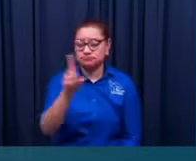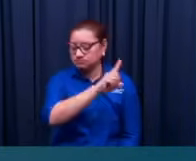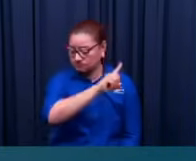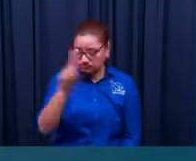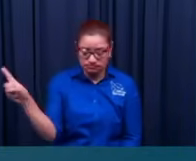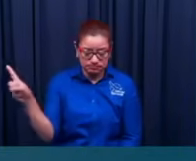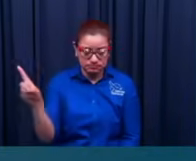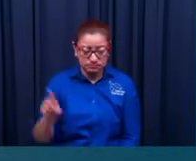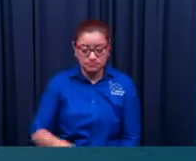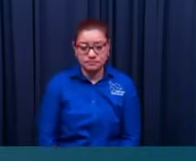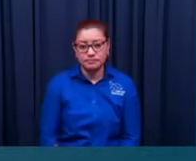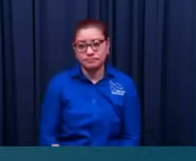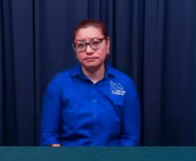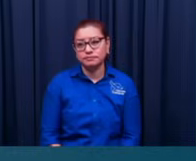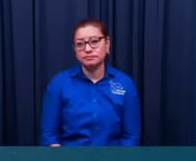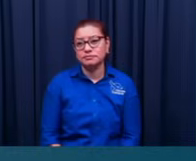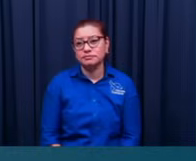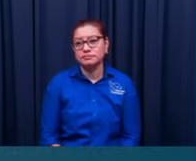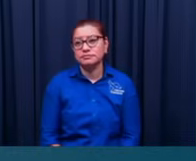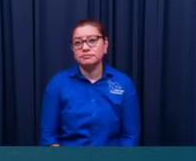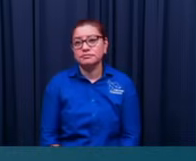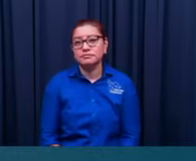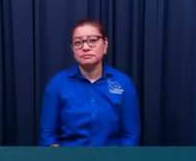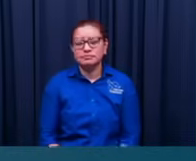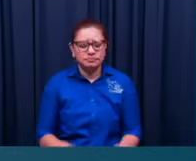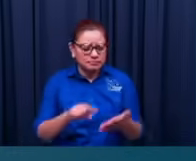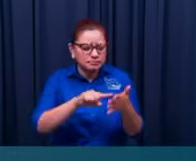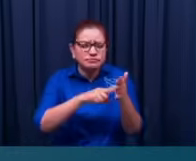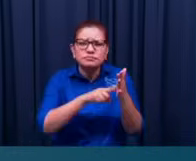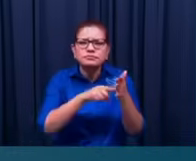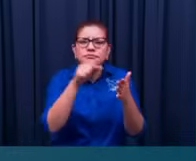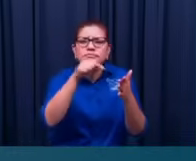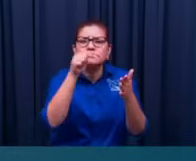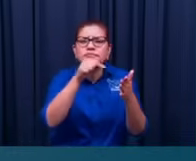no. En otras palabras,